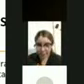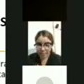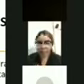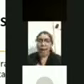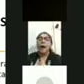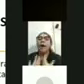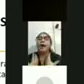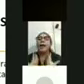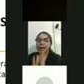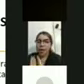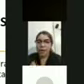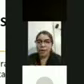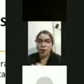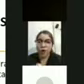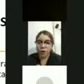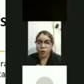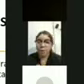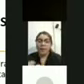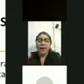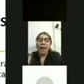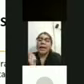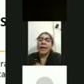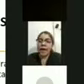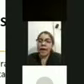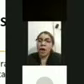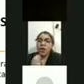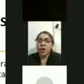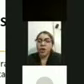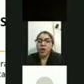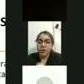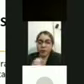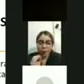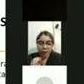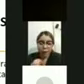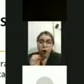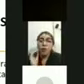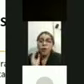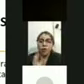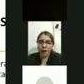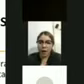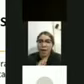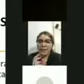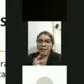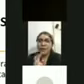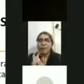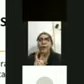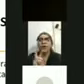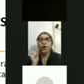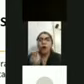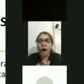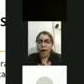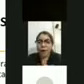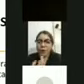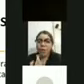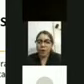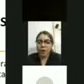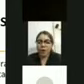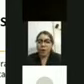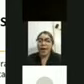indiferenciables. ¿Qué quiero decir con esto? Que los niños confundieron, es decir, fue trocada